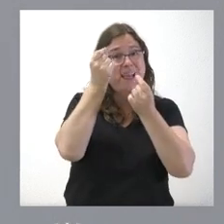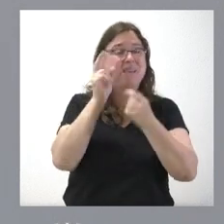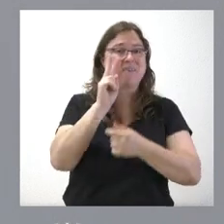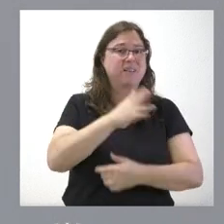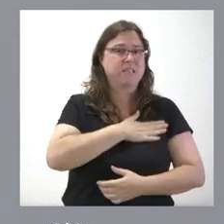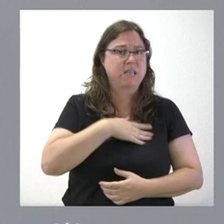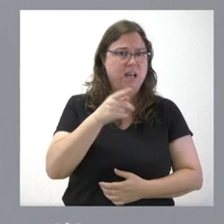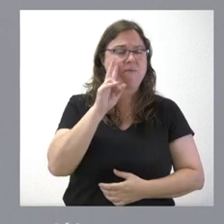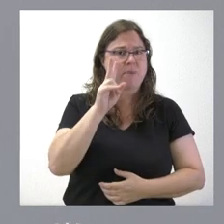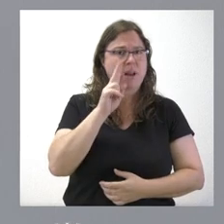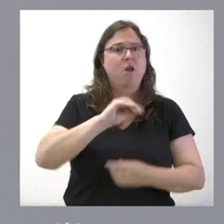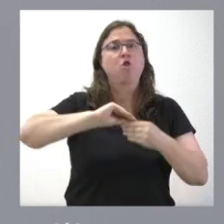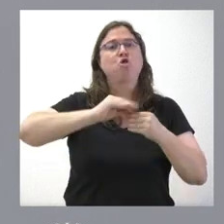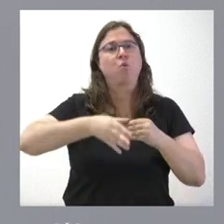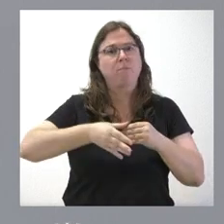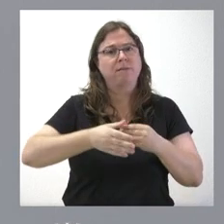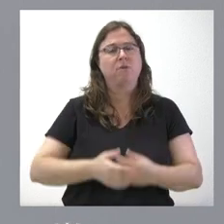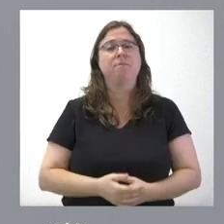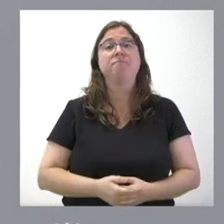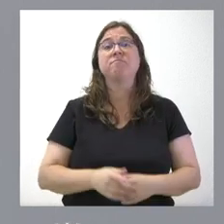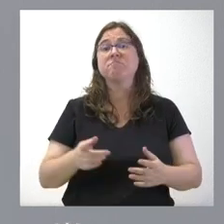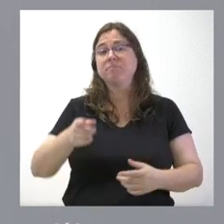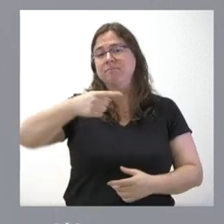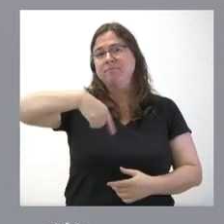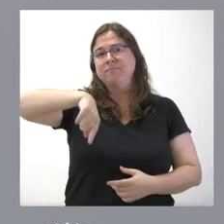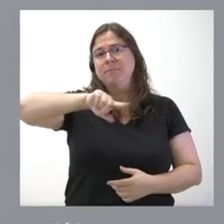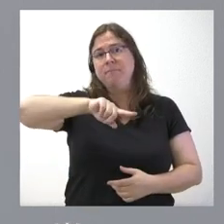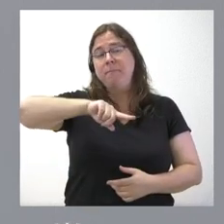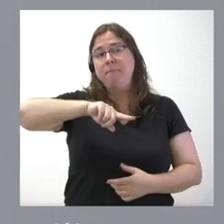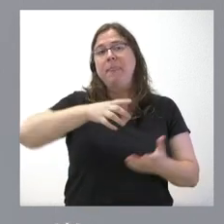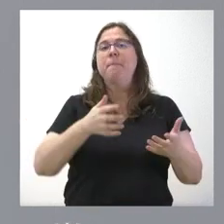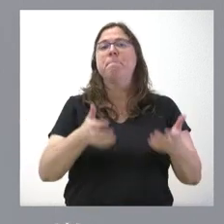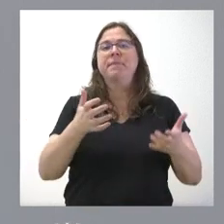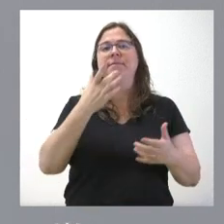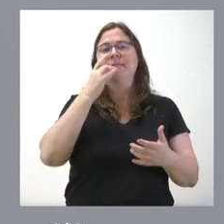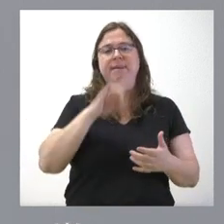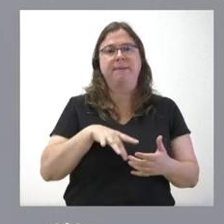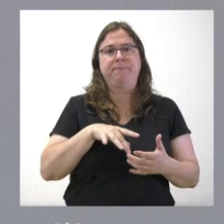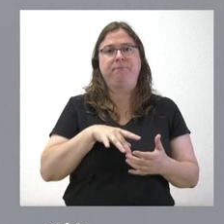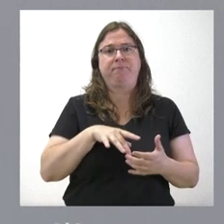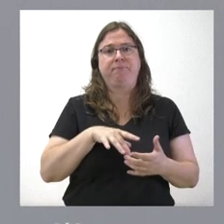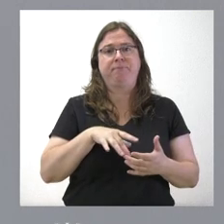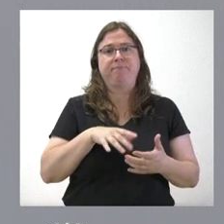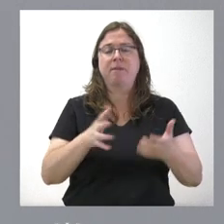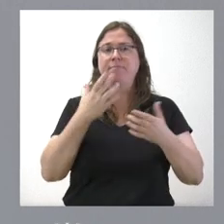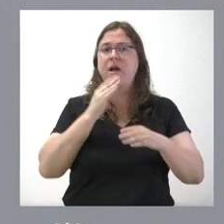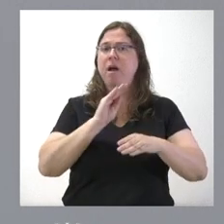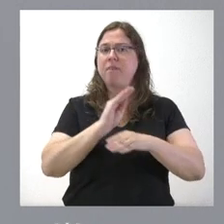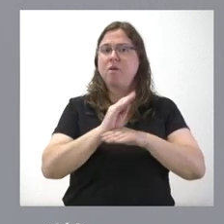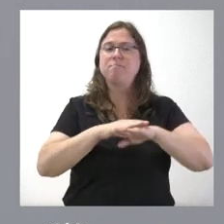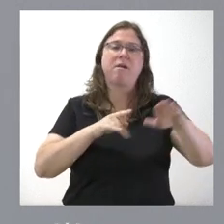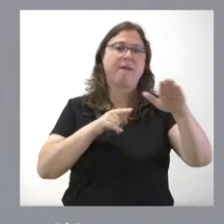documentación para analizarlo Pero entre los beneficiarios de estas ayudas para